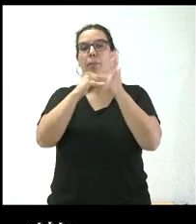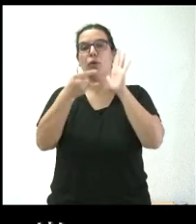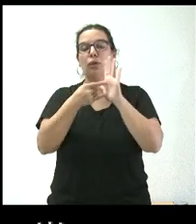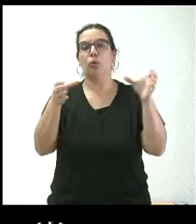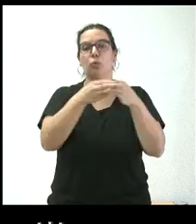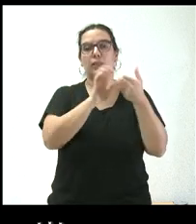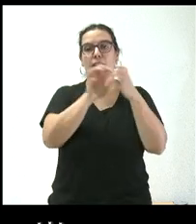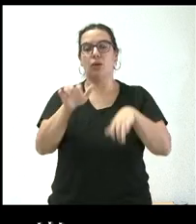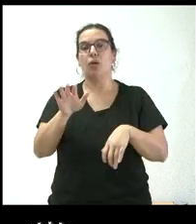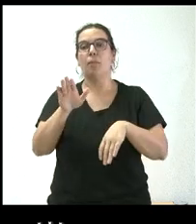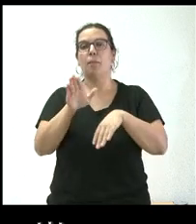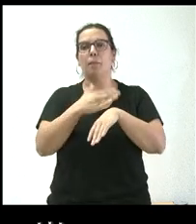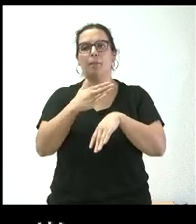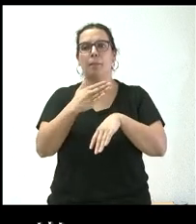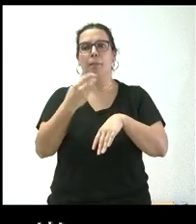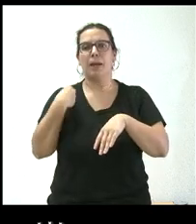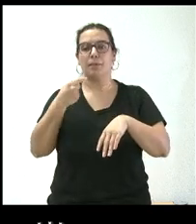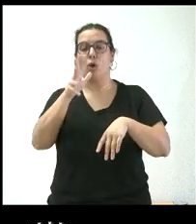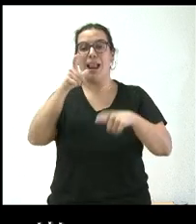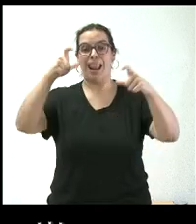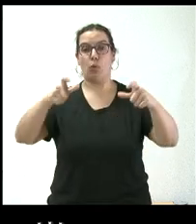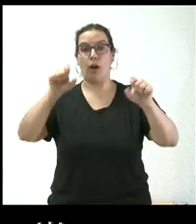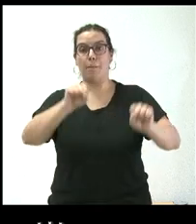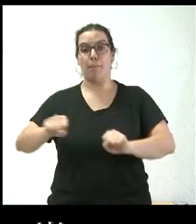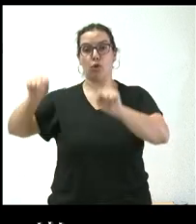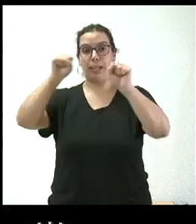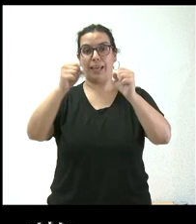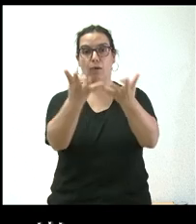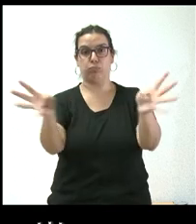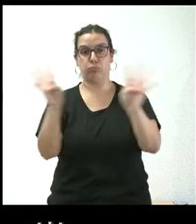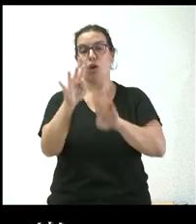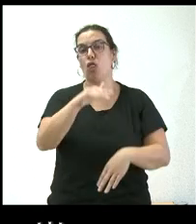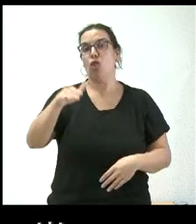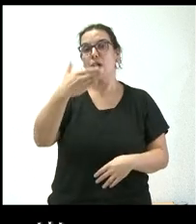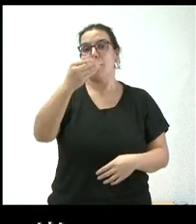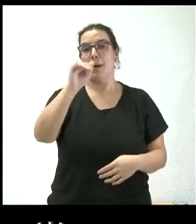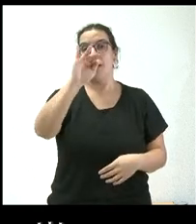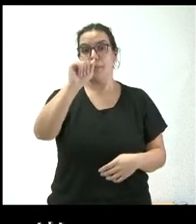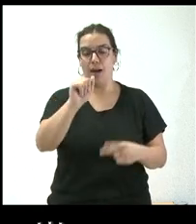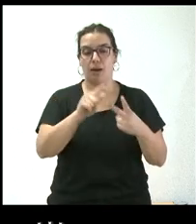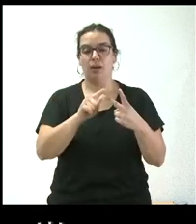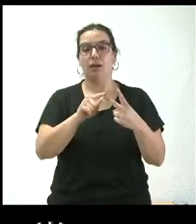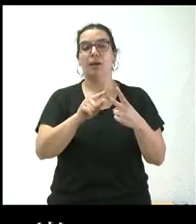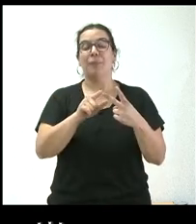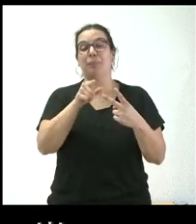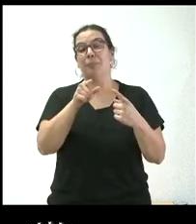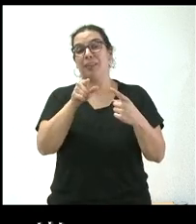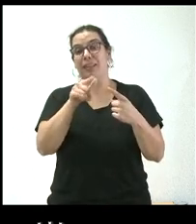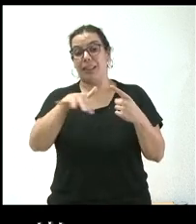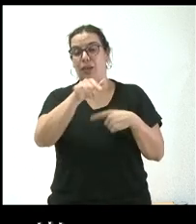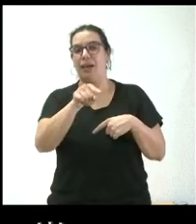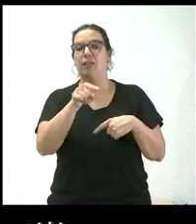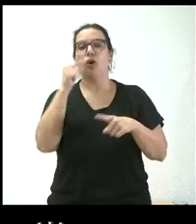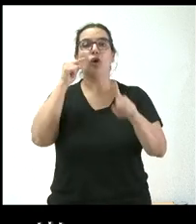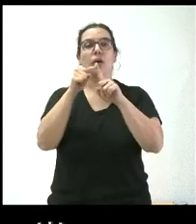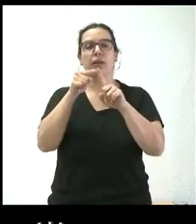ballar cuatro lagunas protegidas en la zona de de babia la iniciativa se justifica en protegerlas